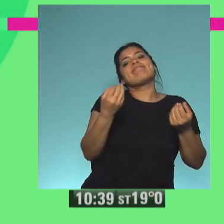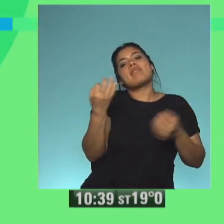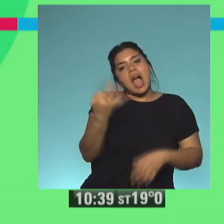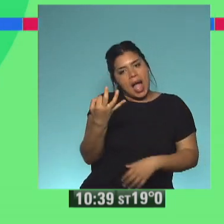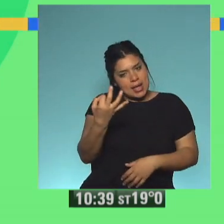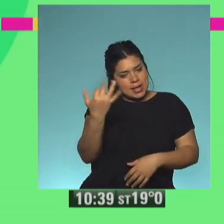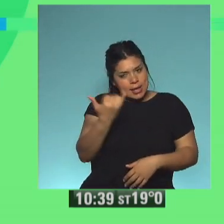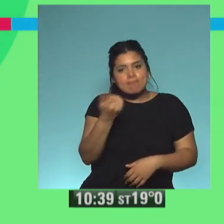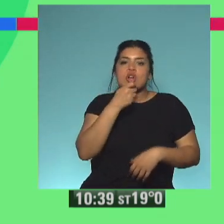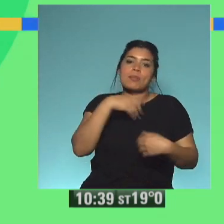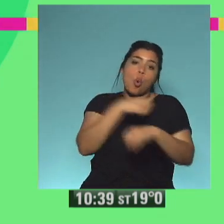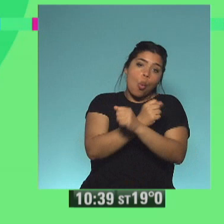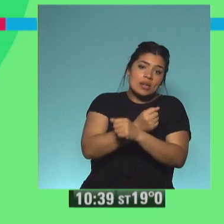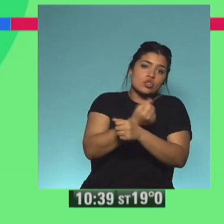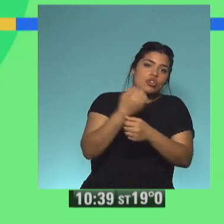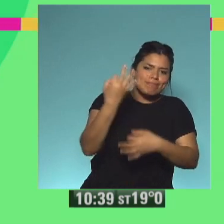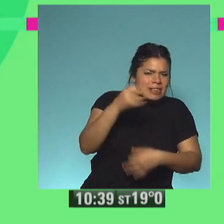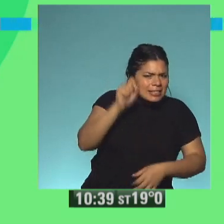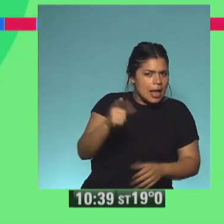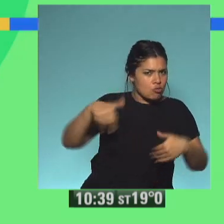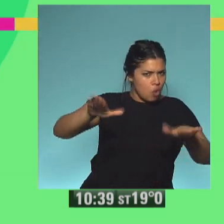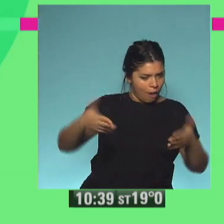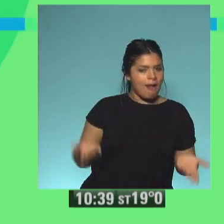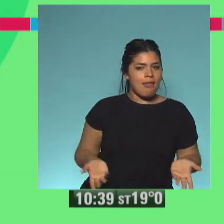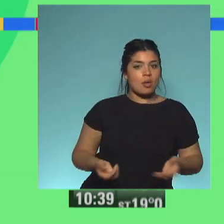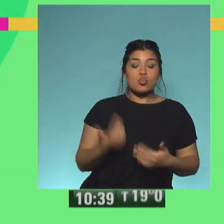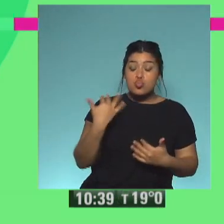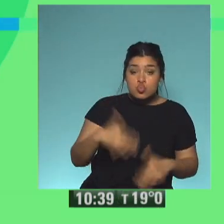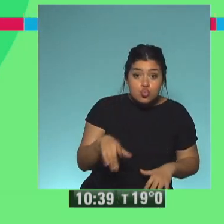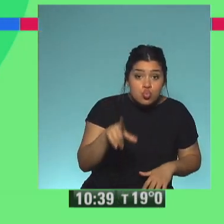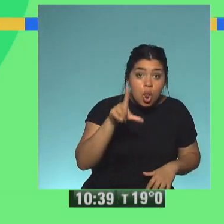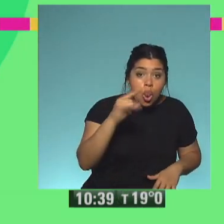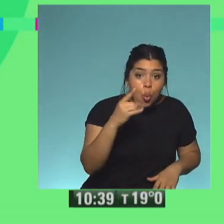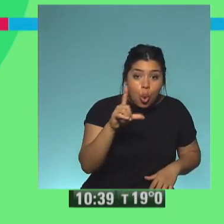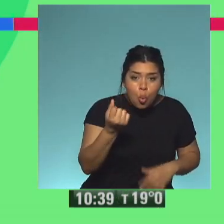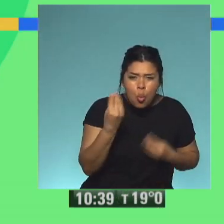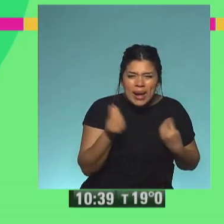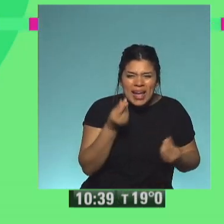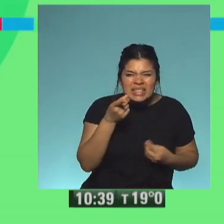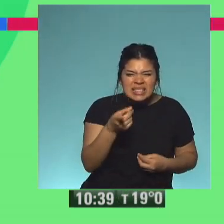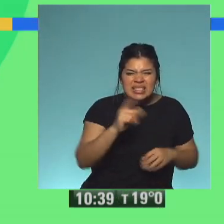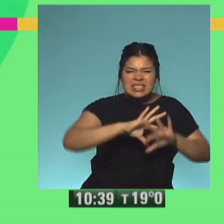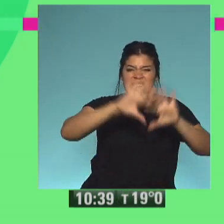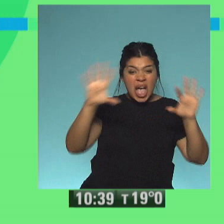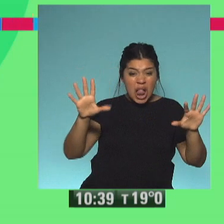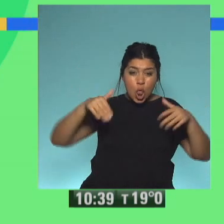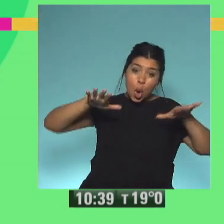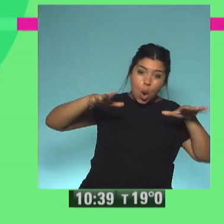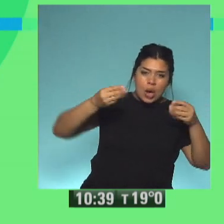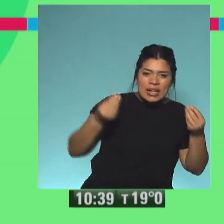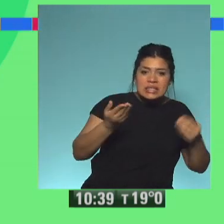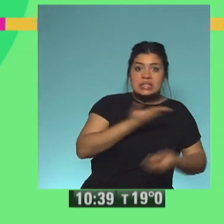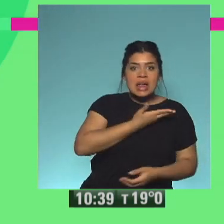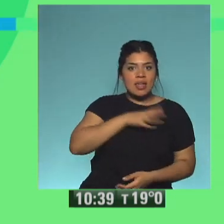no cualquiera puede volar. Observación. ¡Opa! Miren, Lulú. Pero está en el cielo. ¿Qué dice? De Funes, Santa Fe.